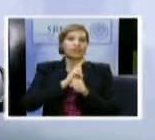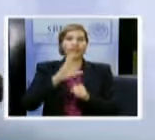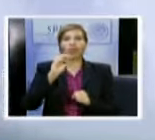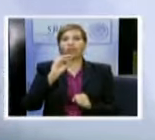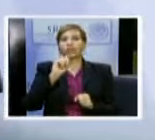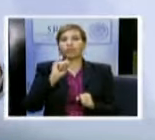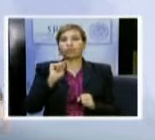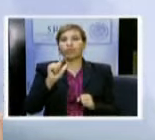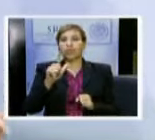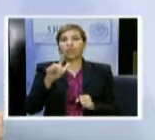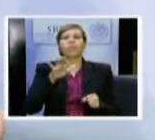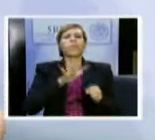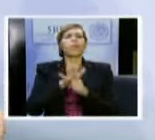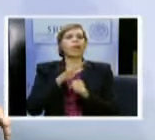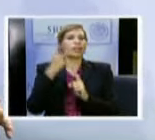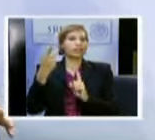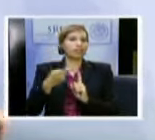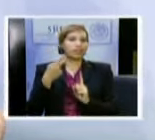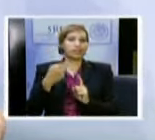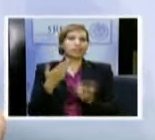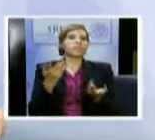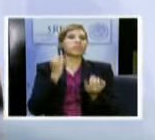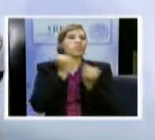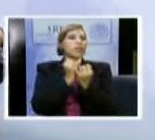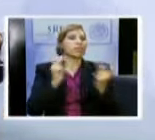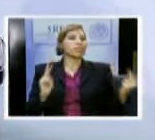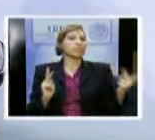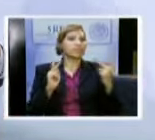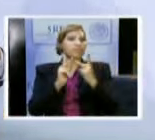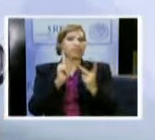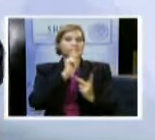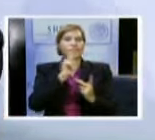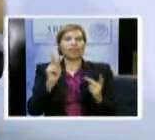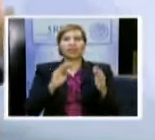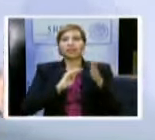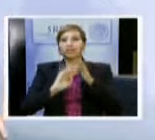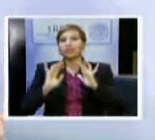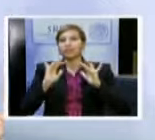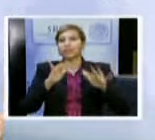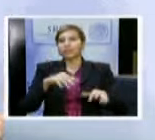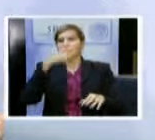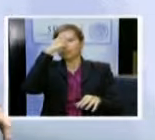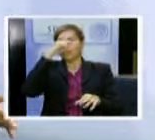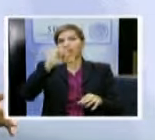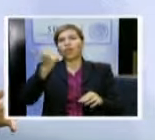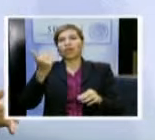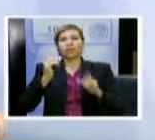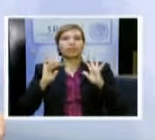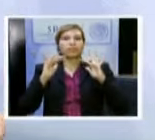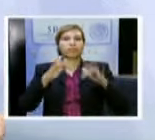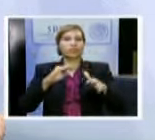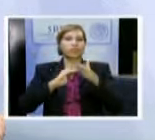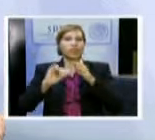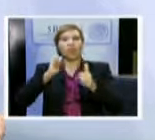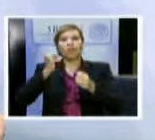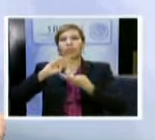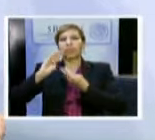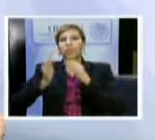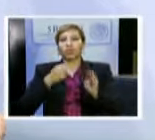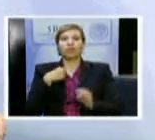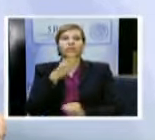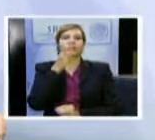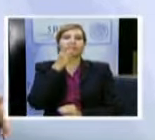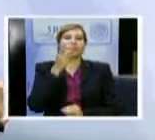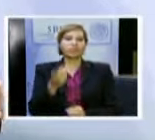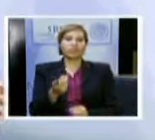preguntan cuáles son las similitudes de esta migración mexicana con otras migraciones de otras partes del mundo, yo les